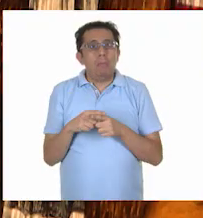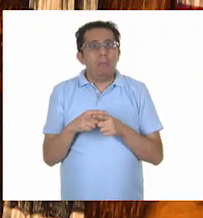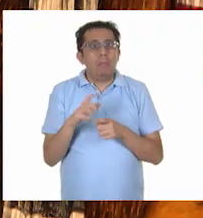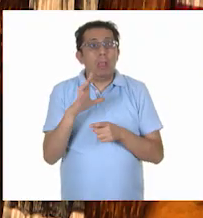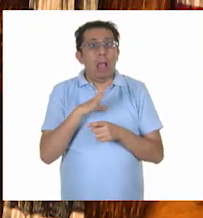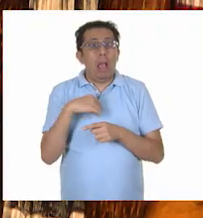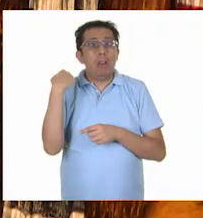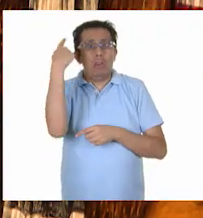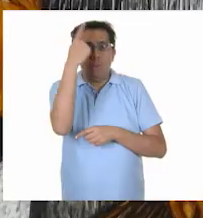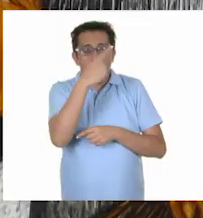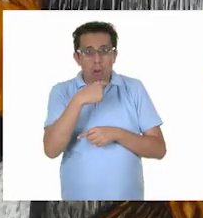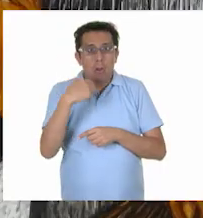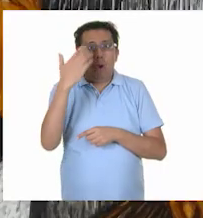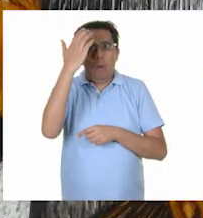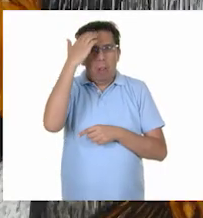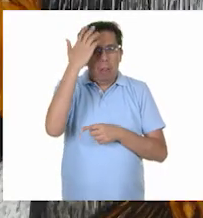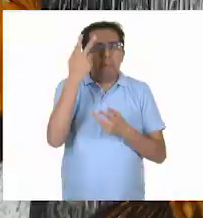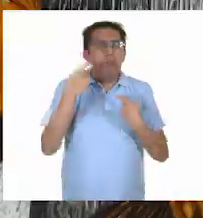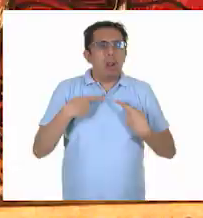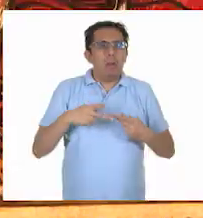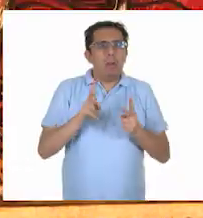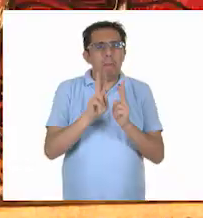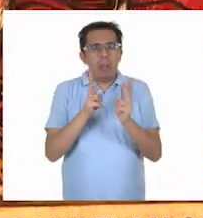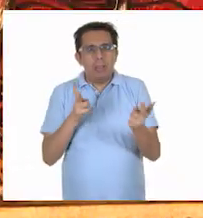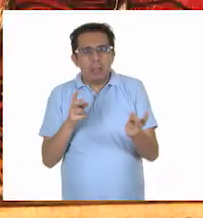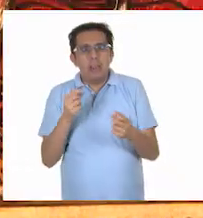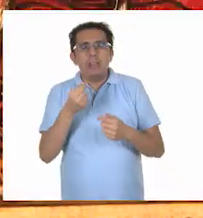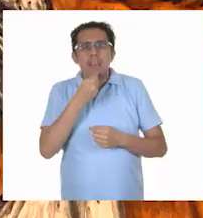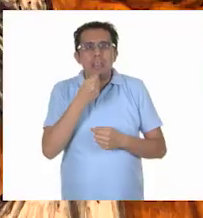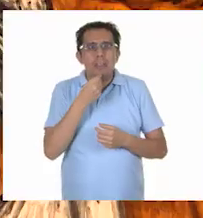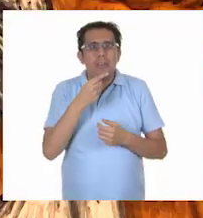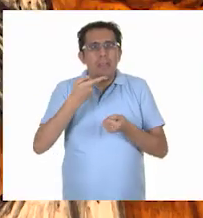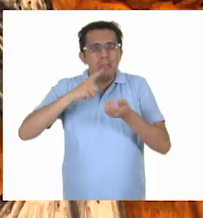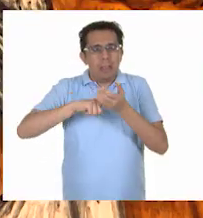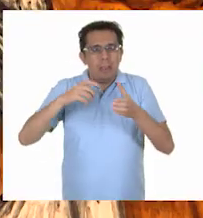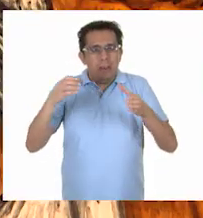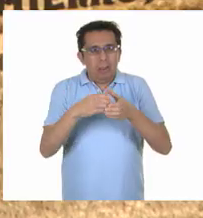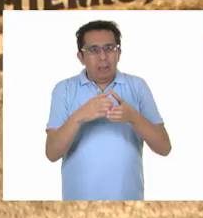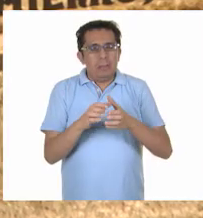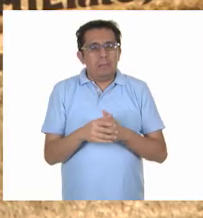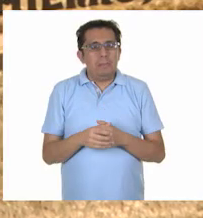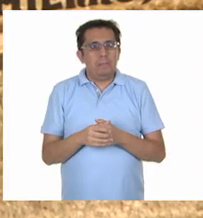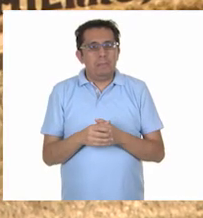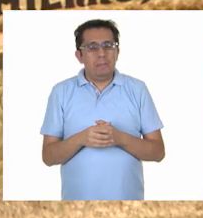Aparecen rostros familiares, de vecinos y niños de la comunidad.